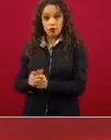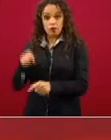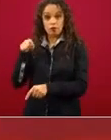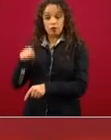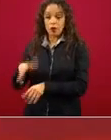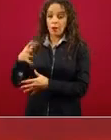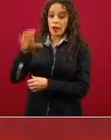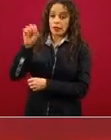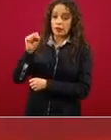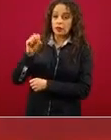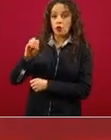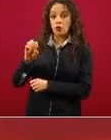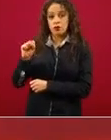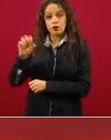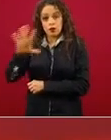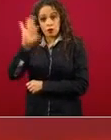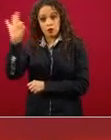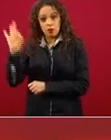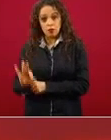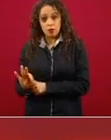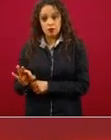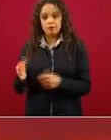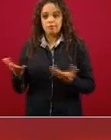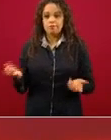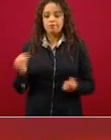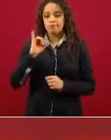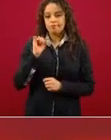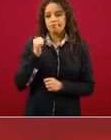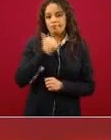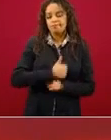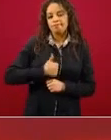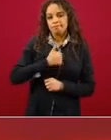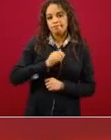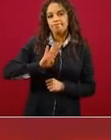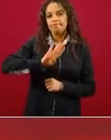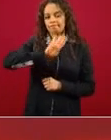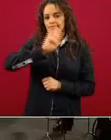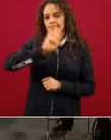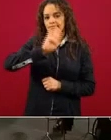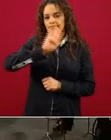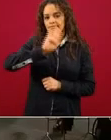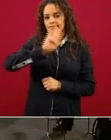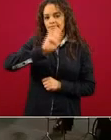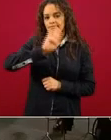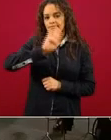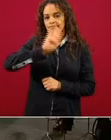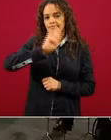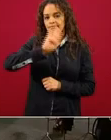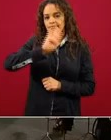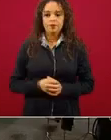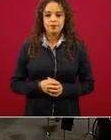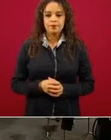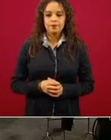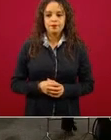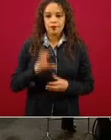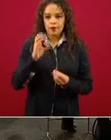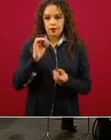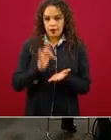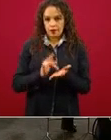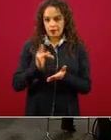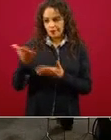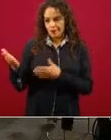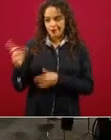un 60 y un 65, lamentablemente han terminado perdiendo la vida. Gracias, doctor.